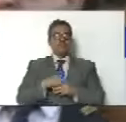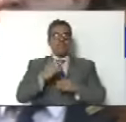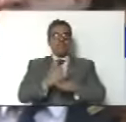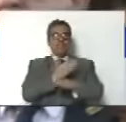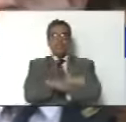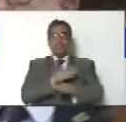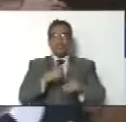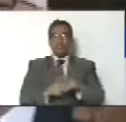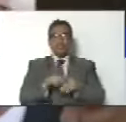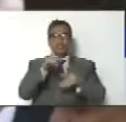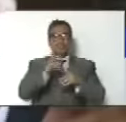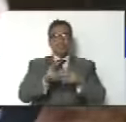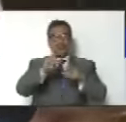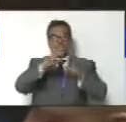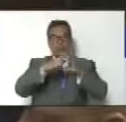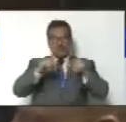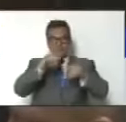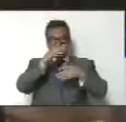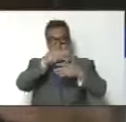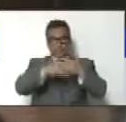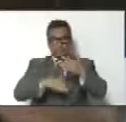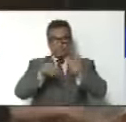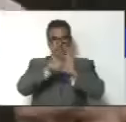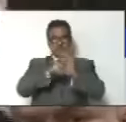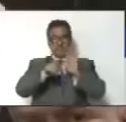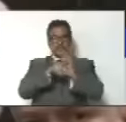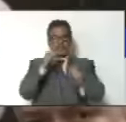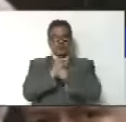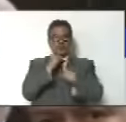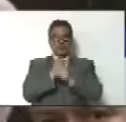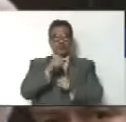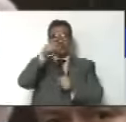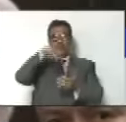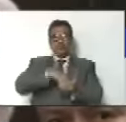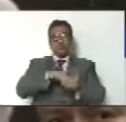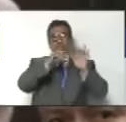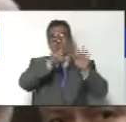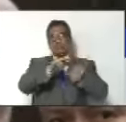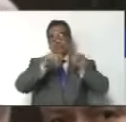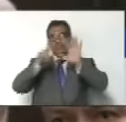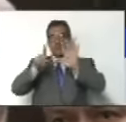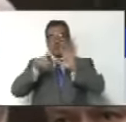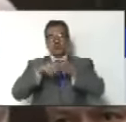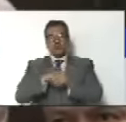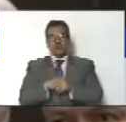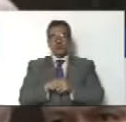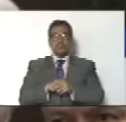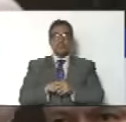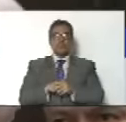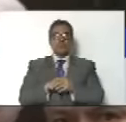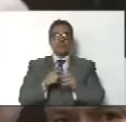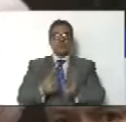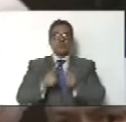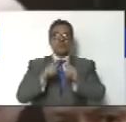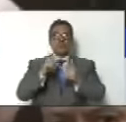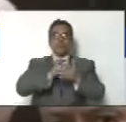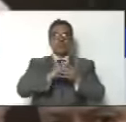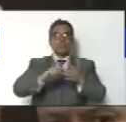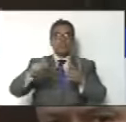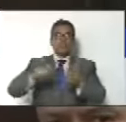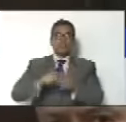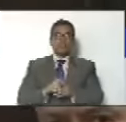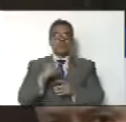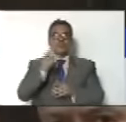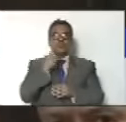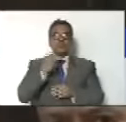precedida, entre otros textos, por la ley del trabajo de 1936, cuya autoría fue